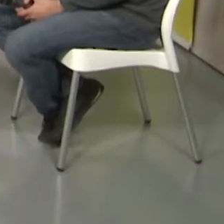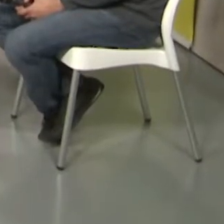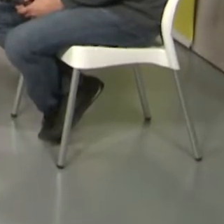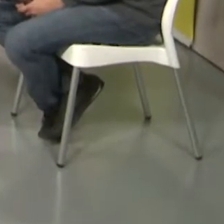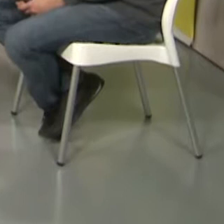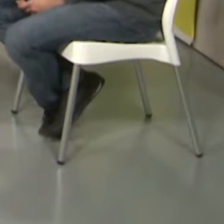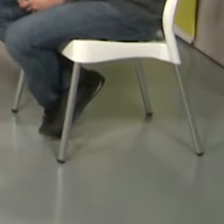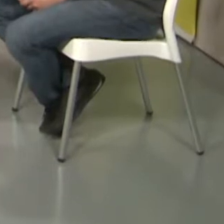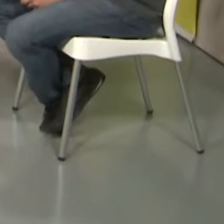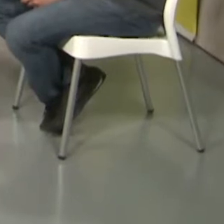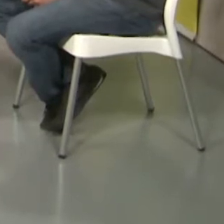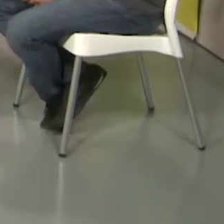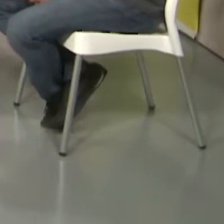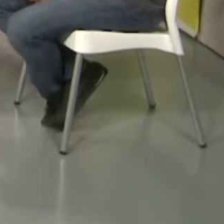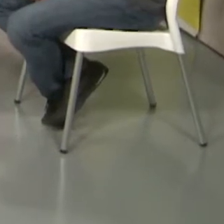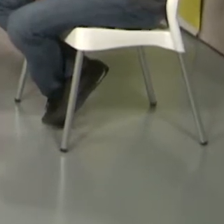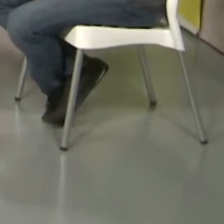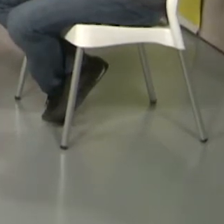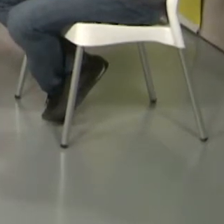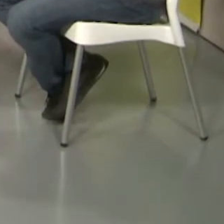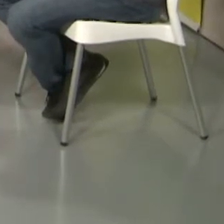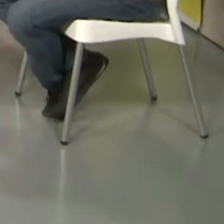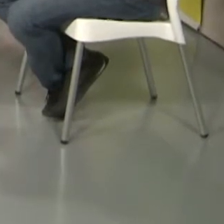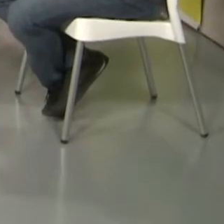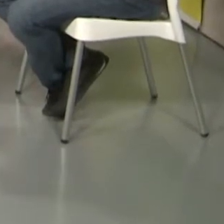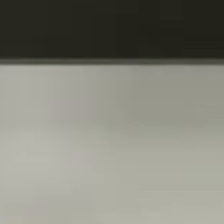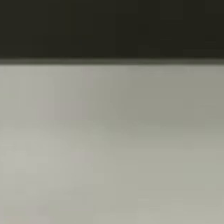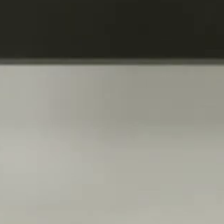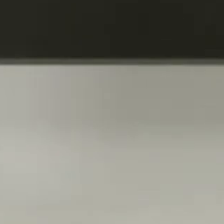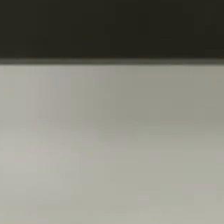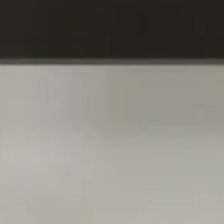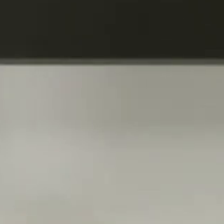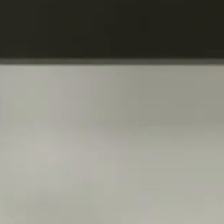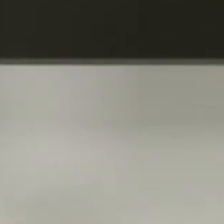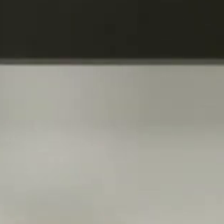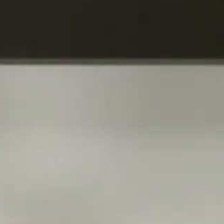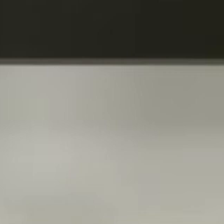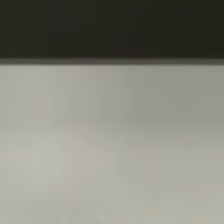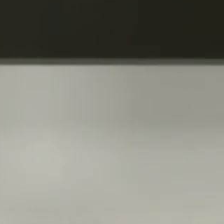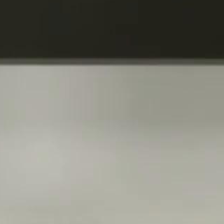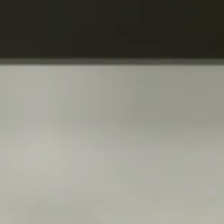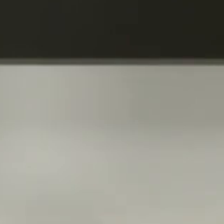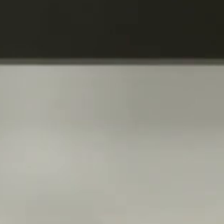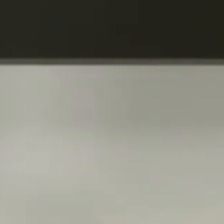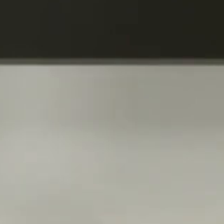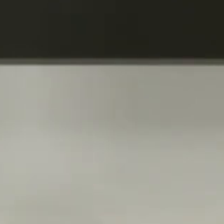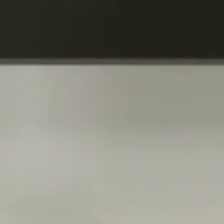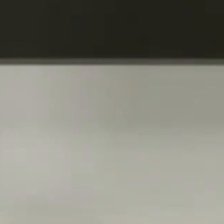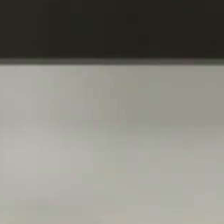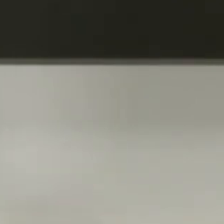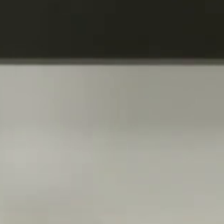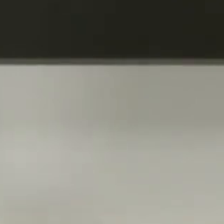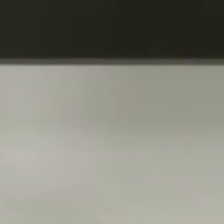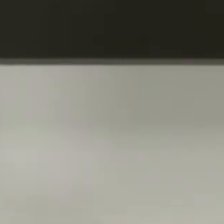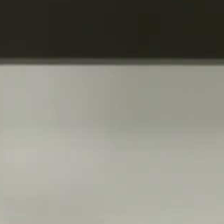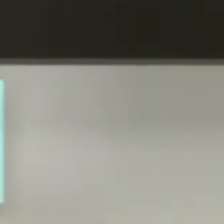Ahora sí estamos en Distintos Parecidos y lo anunciábamos hace algunos minutos. Vamos a estar hablando acerca de muerte digna,